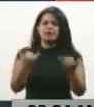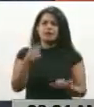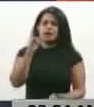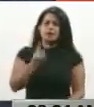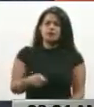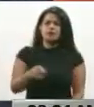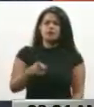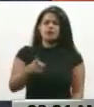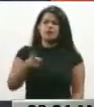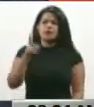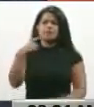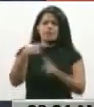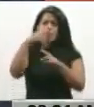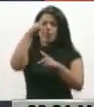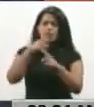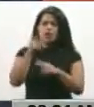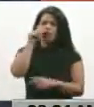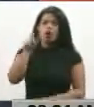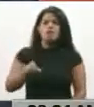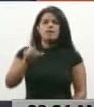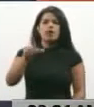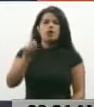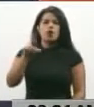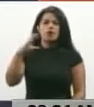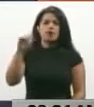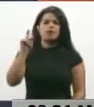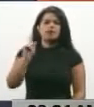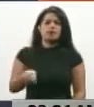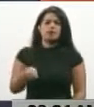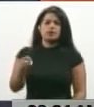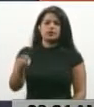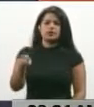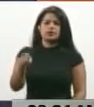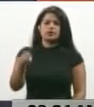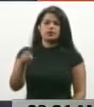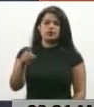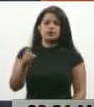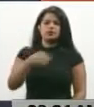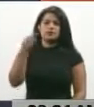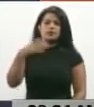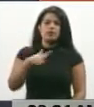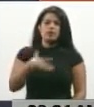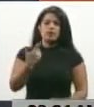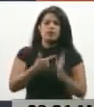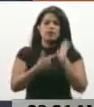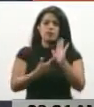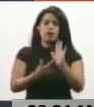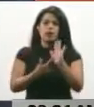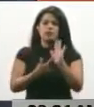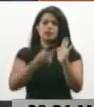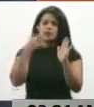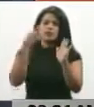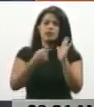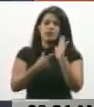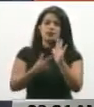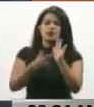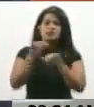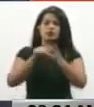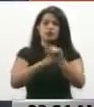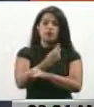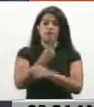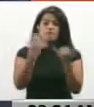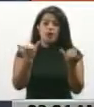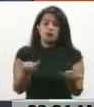ese homenaje a la figura de Lorca, bueno, ese mensaje de que, oye, te puede enamorar verdaderamente en el siglo que estamos y en el tiempo que